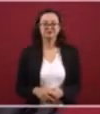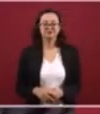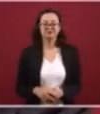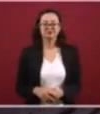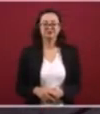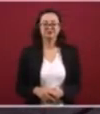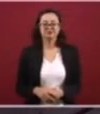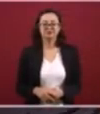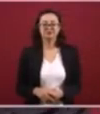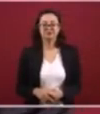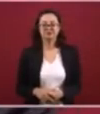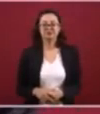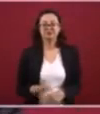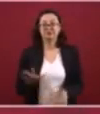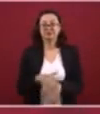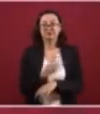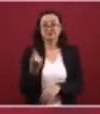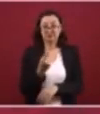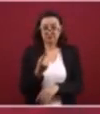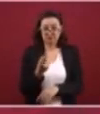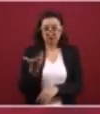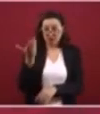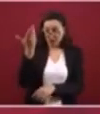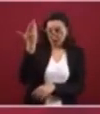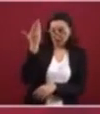no era lo políticamente correcto.